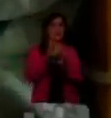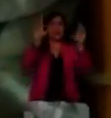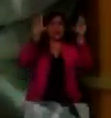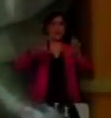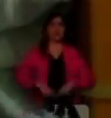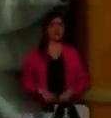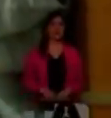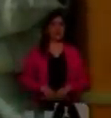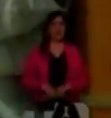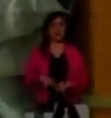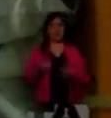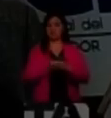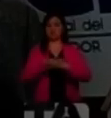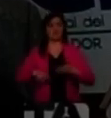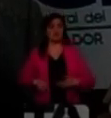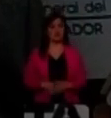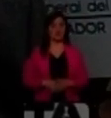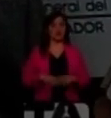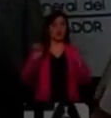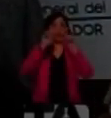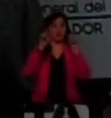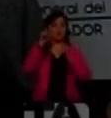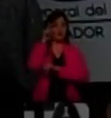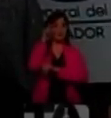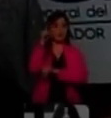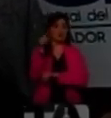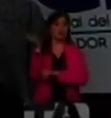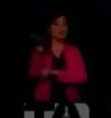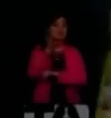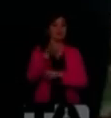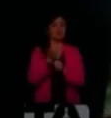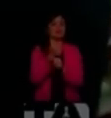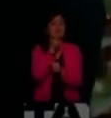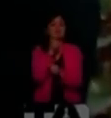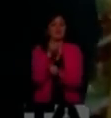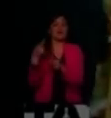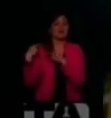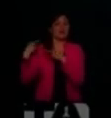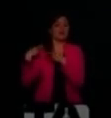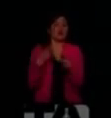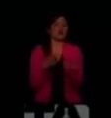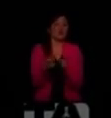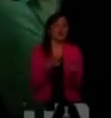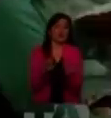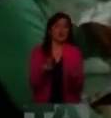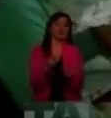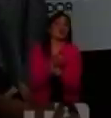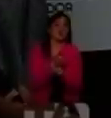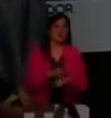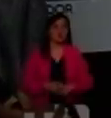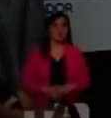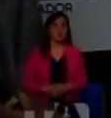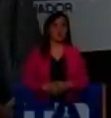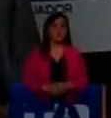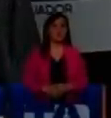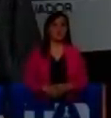es libre, no tiene prohibiciones. Por eso preguntamos al fiscal general de la Nación a quién corresponde el control de la venta de estas sustancias. No se